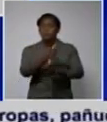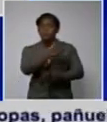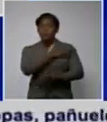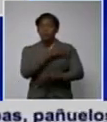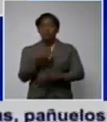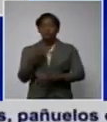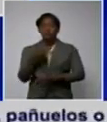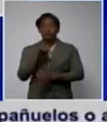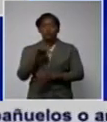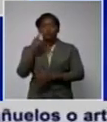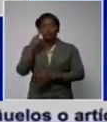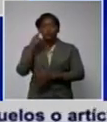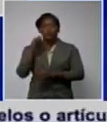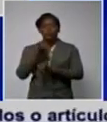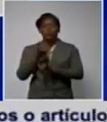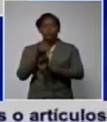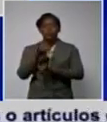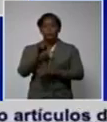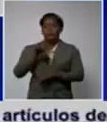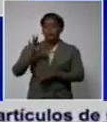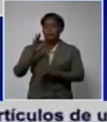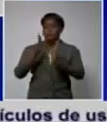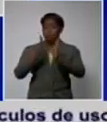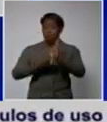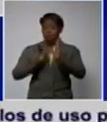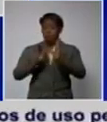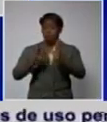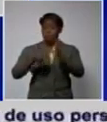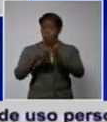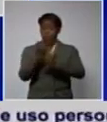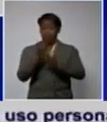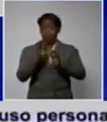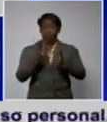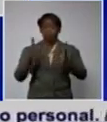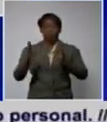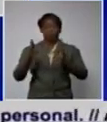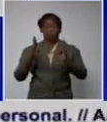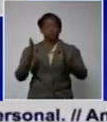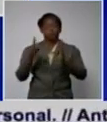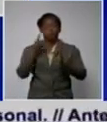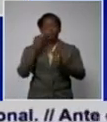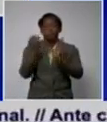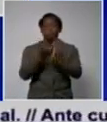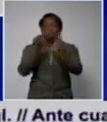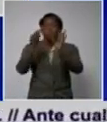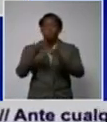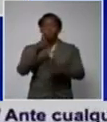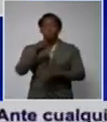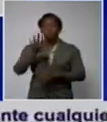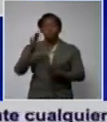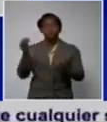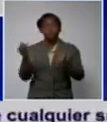que en los 18 primeros días del mes de marzo se han confirmado